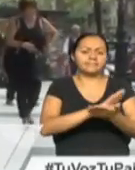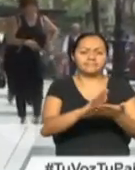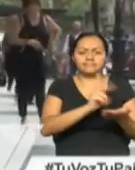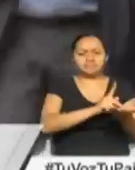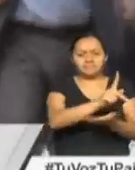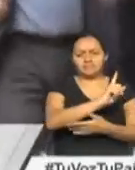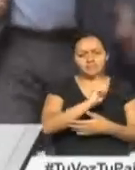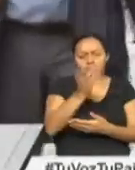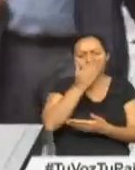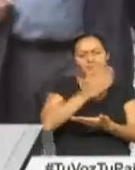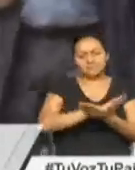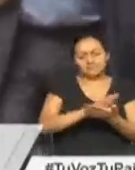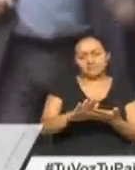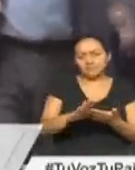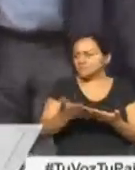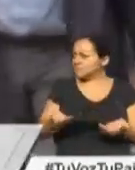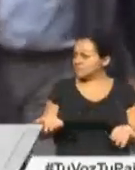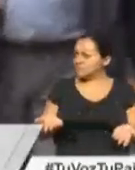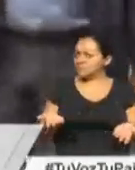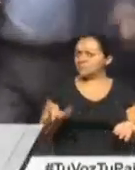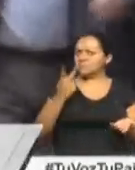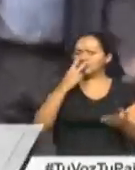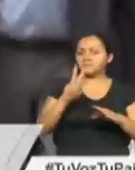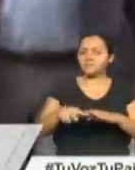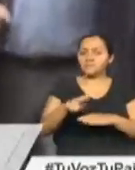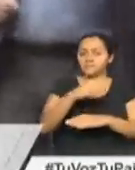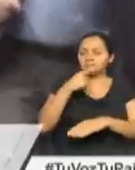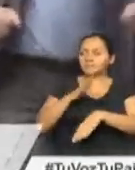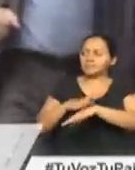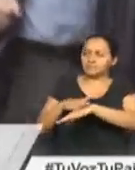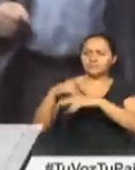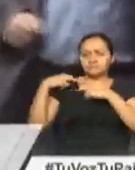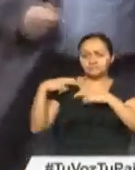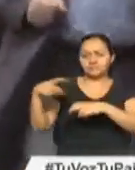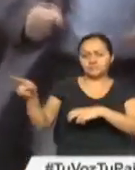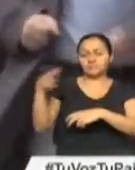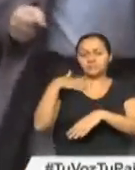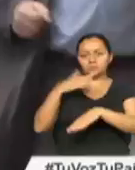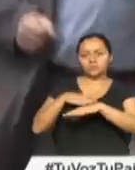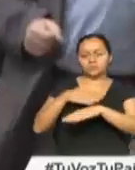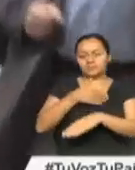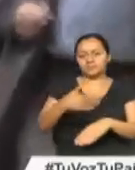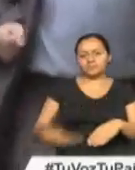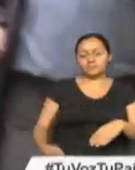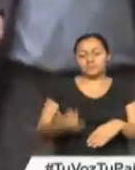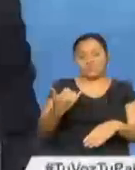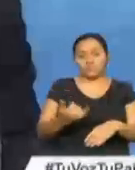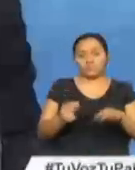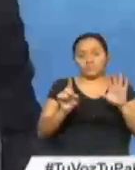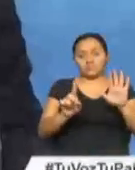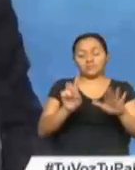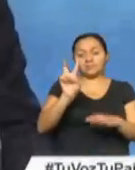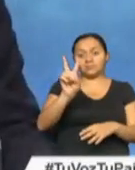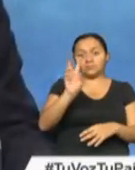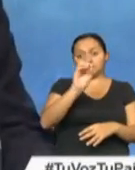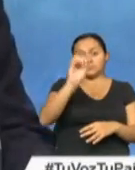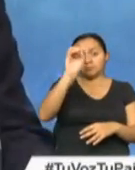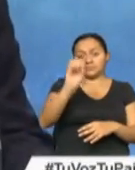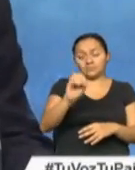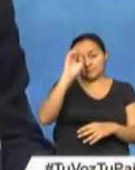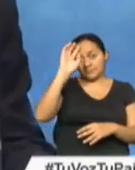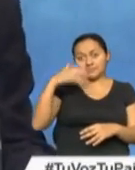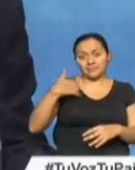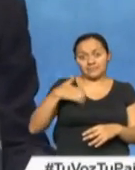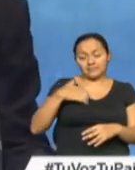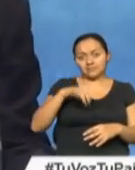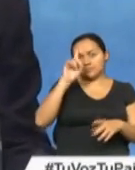fue de 700%. Según una encuesta de la consultora Analogías, un 62% de los argentinos considera que